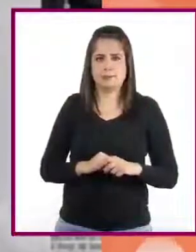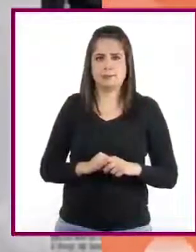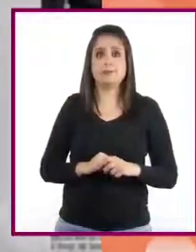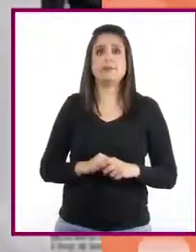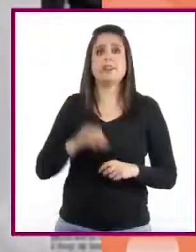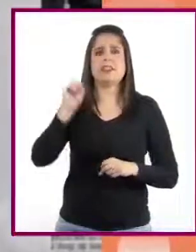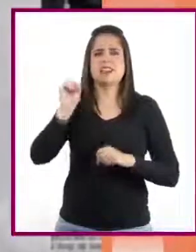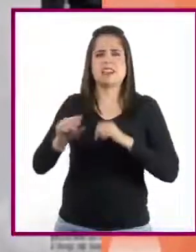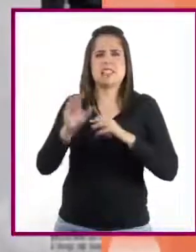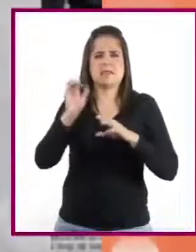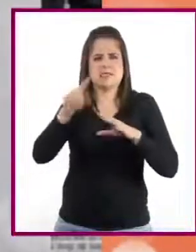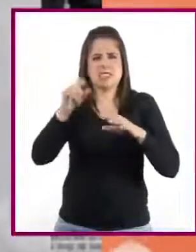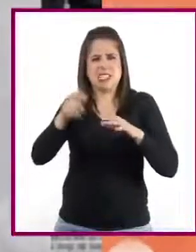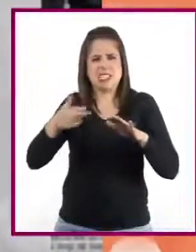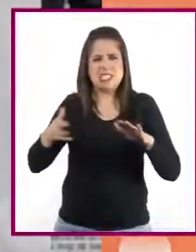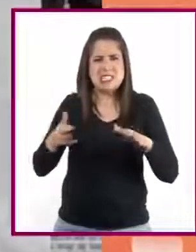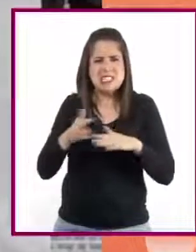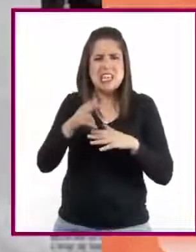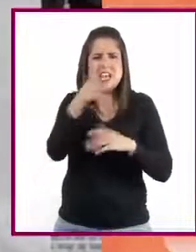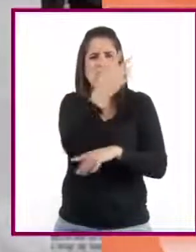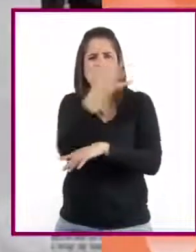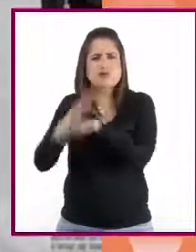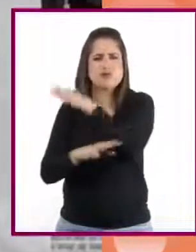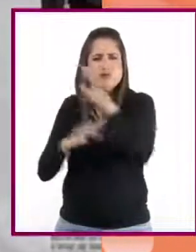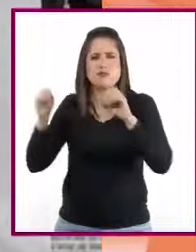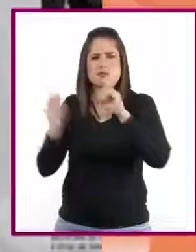Tiran desechos tóxicos en una zona ecológica.